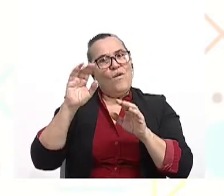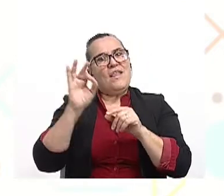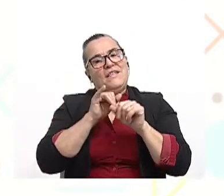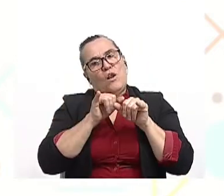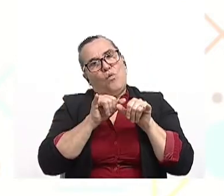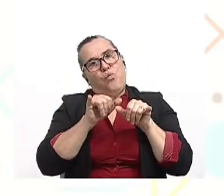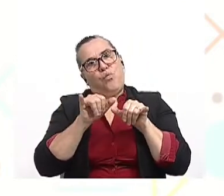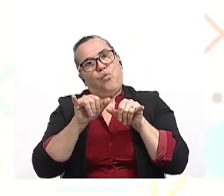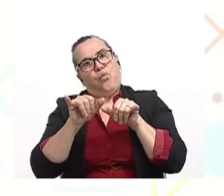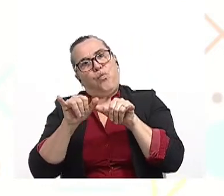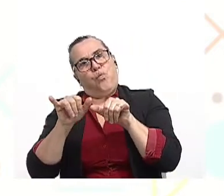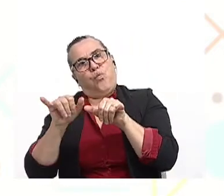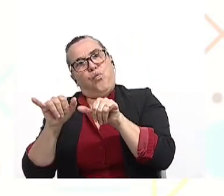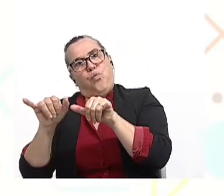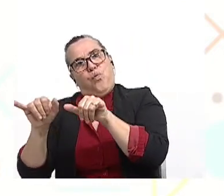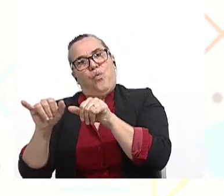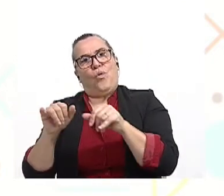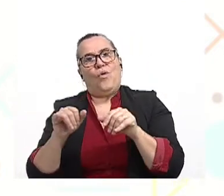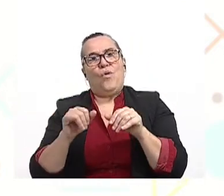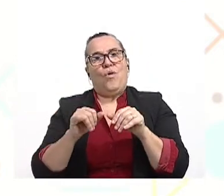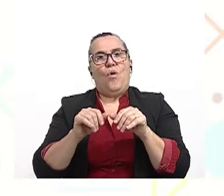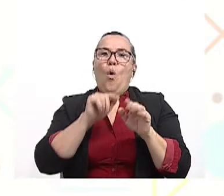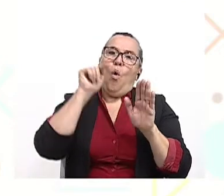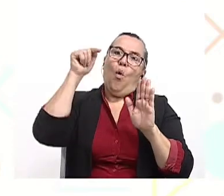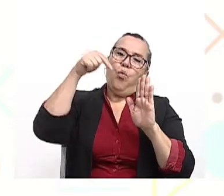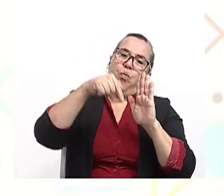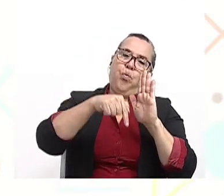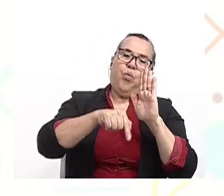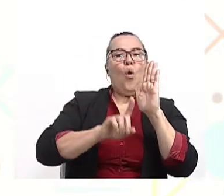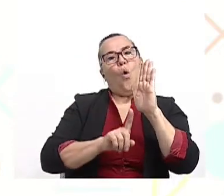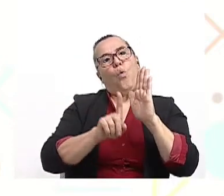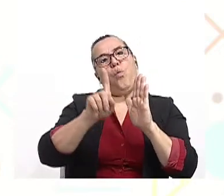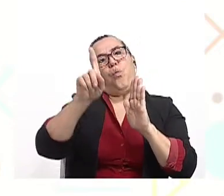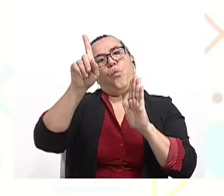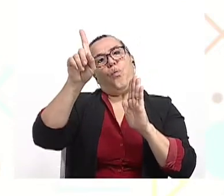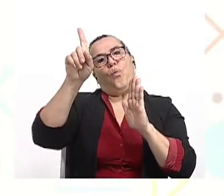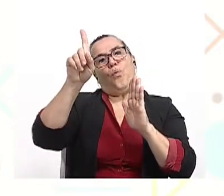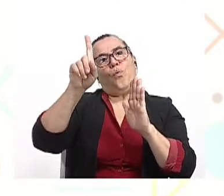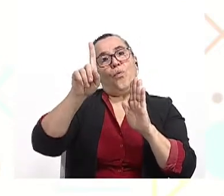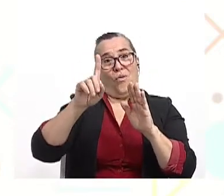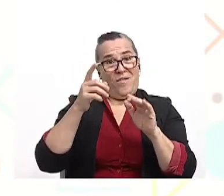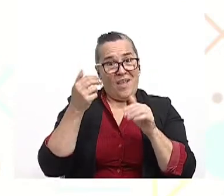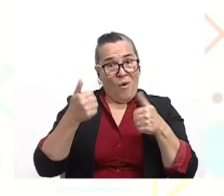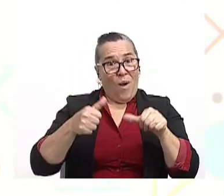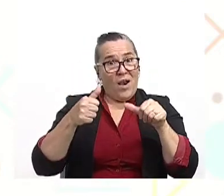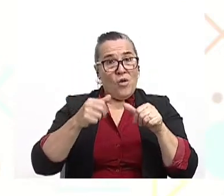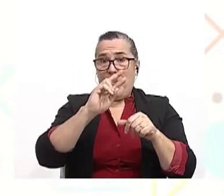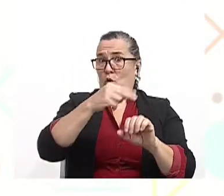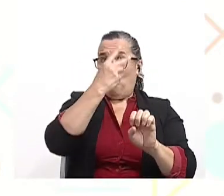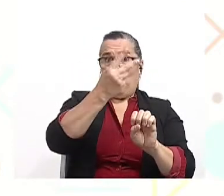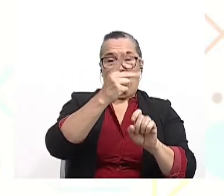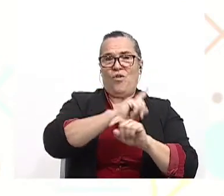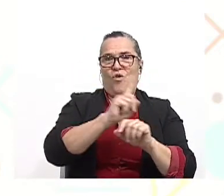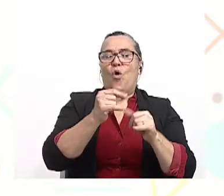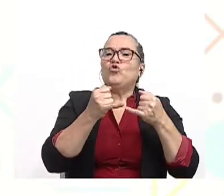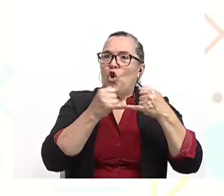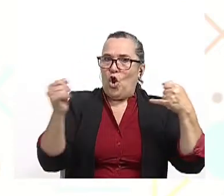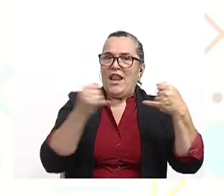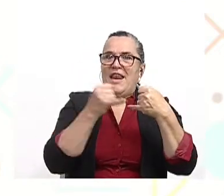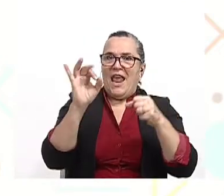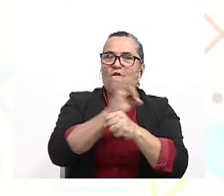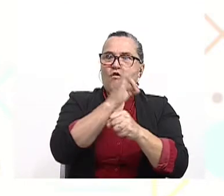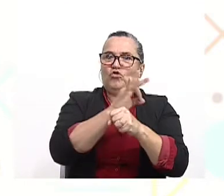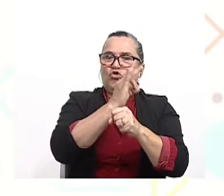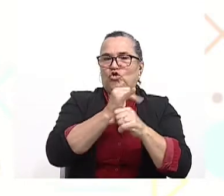monótona, es decir, donde solo sea decreciente o donde solo sea creciente. ¿De acuerdo? Solamente para funciones lineales podemos